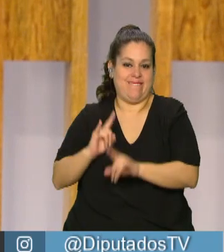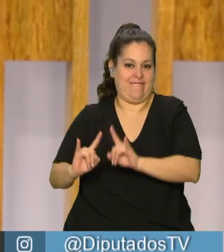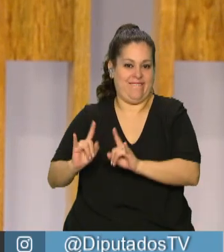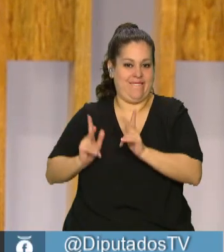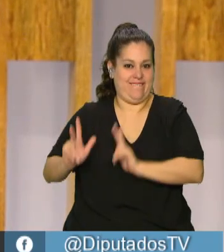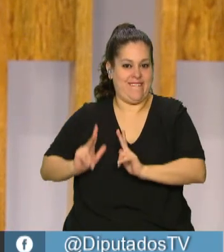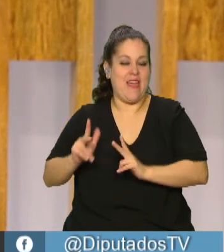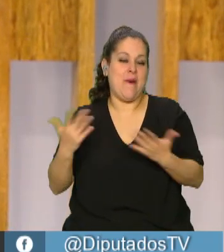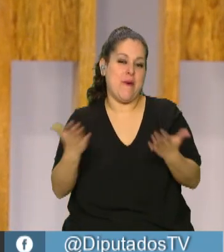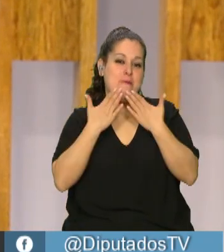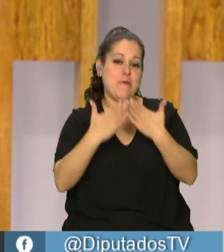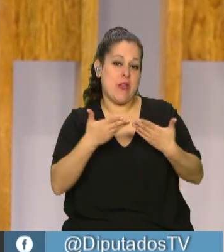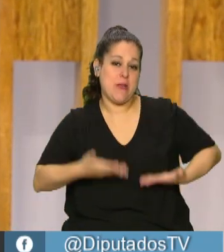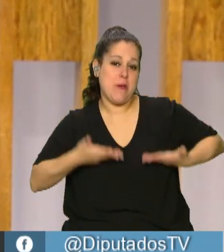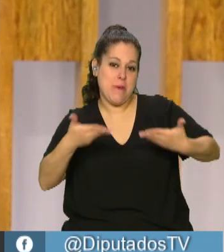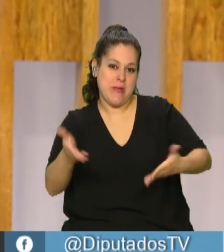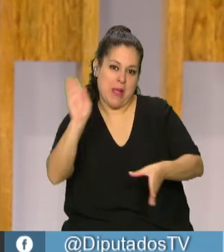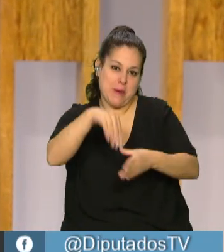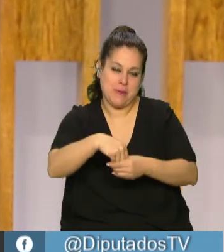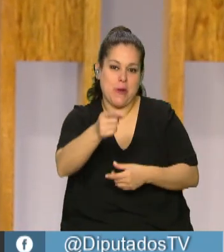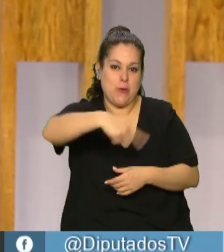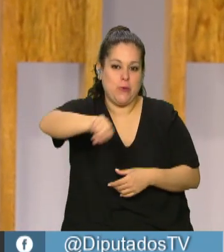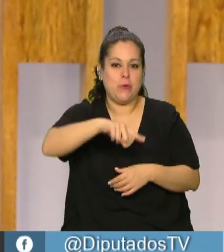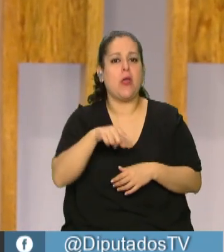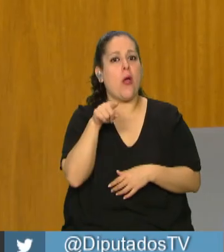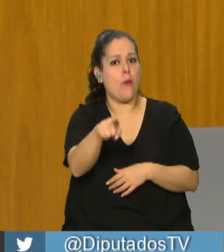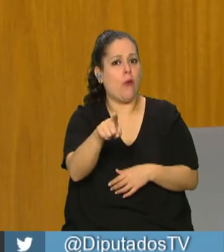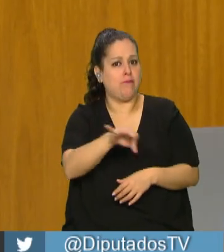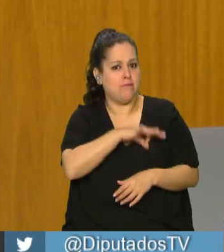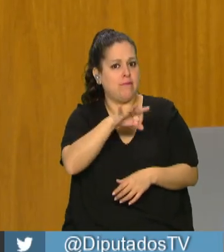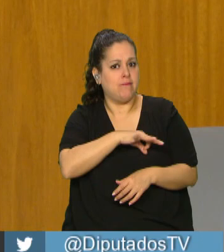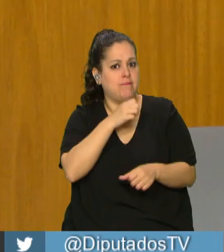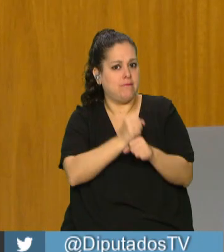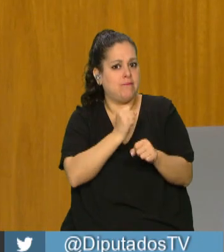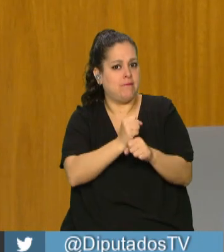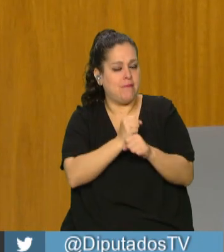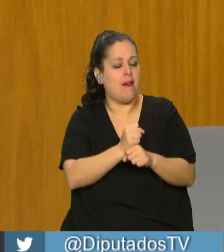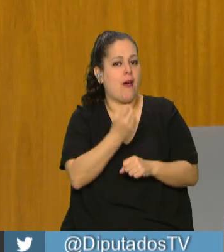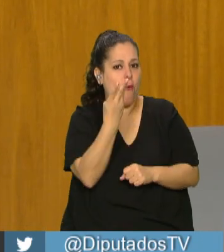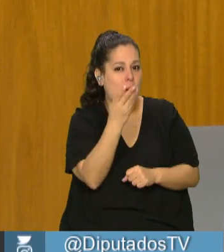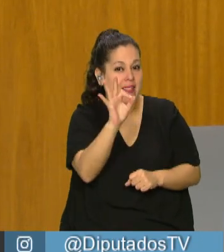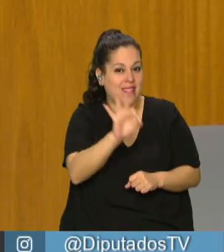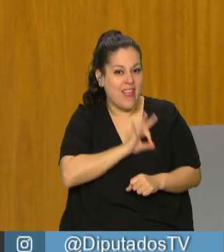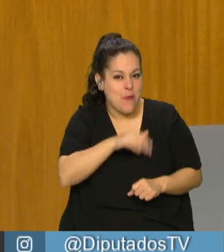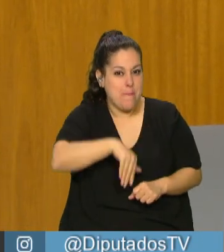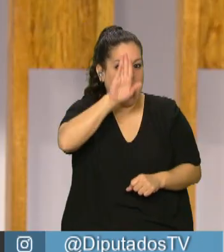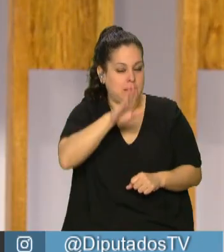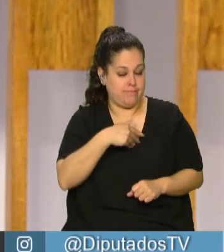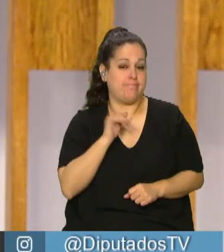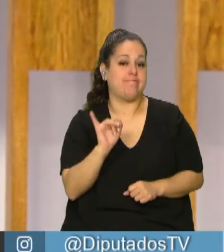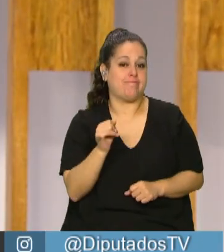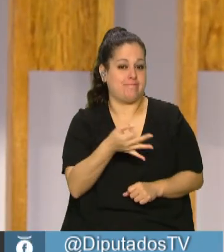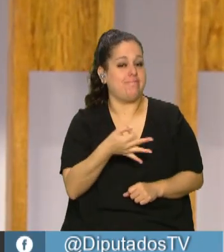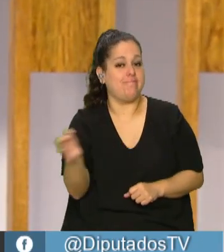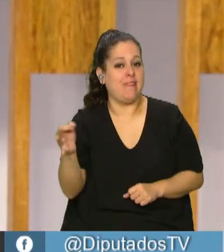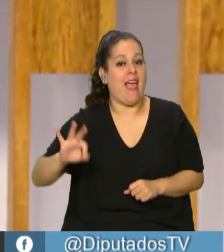por invitarme a participar aquí con ustedes. Vos venís trabajando en la Cámara hace más de 40 años. Sí, ingresé en la